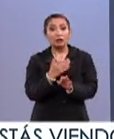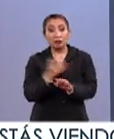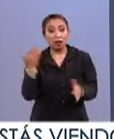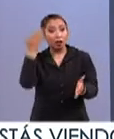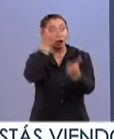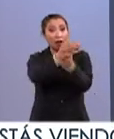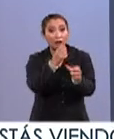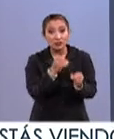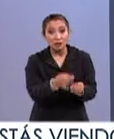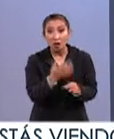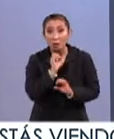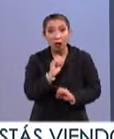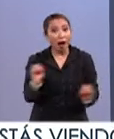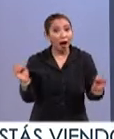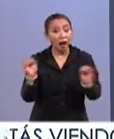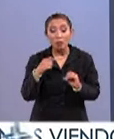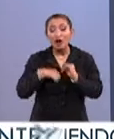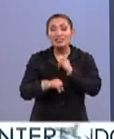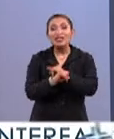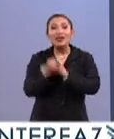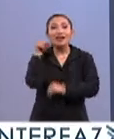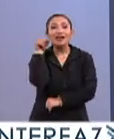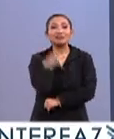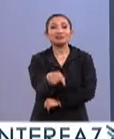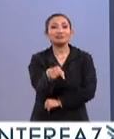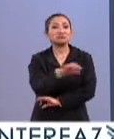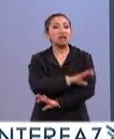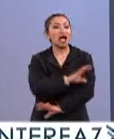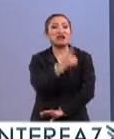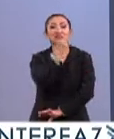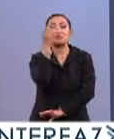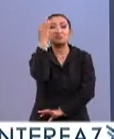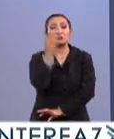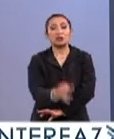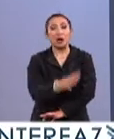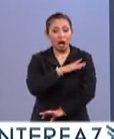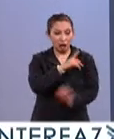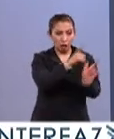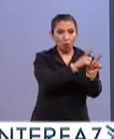nadie en las oficinas, pues todo lo hacemos por internet, ¿sí? Tenemos un